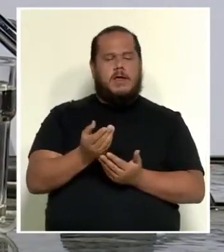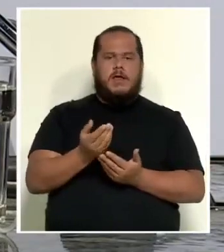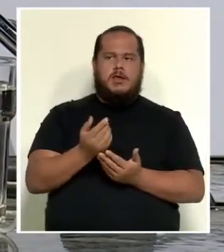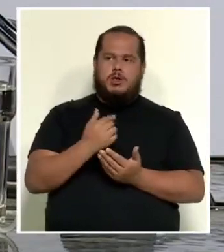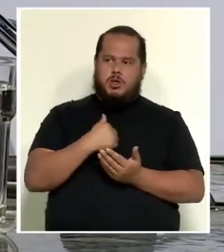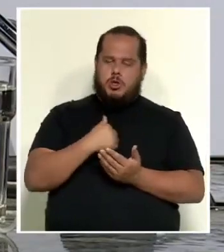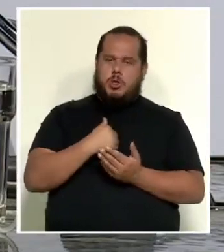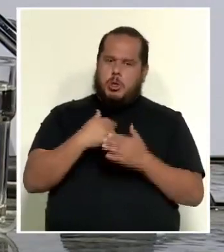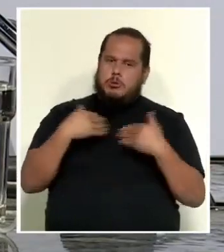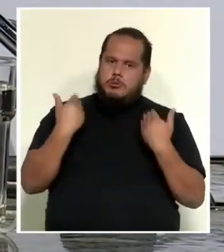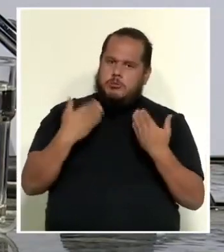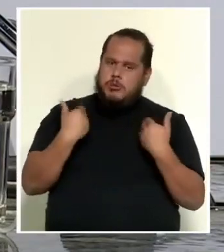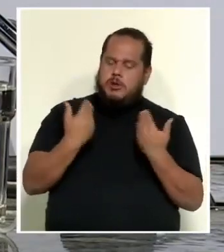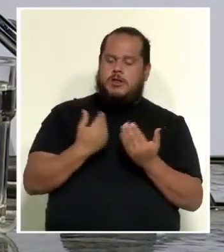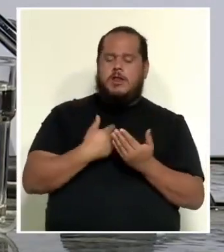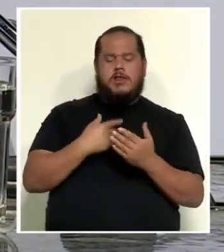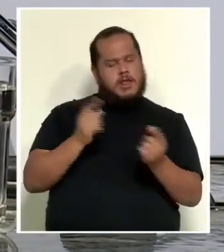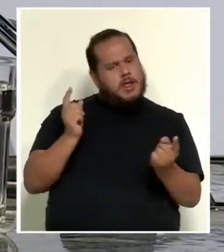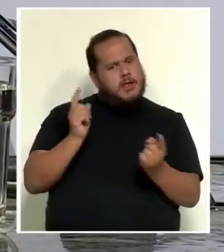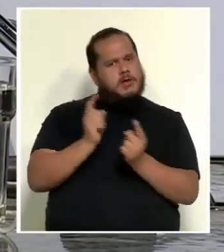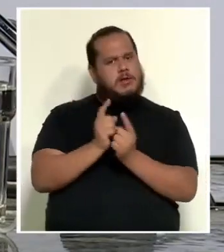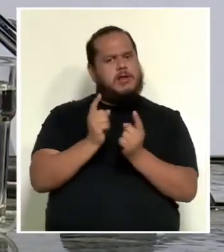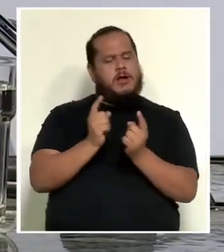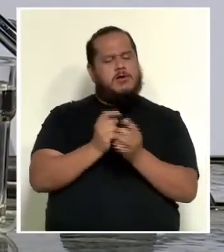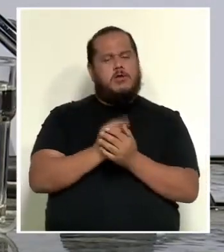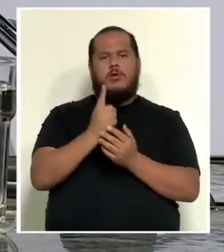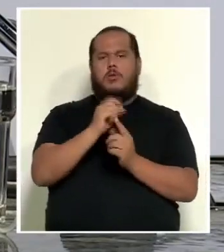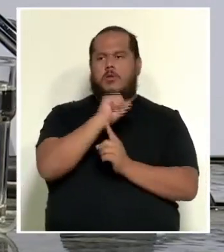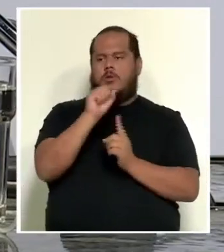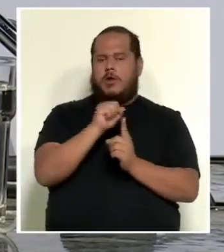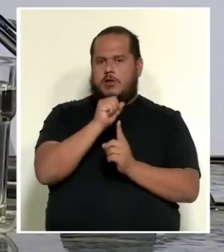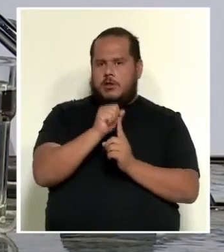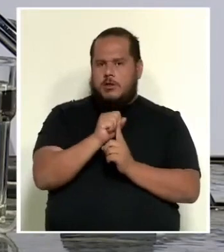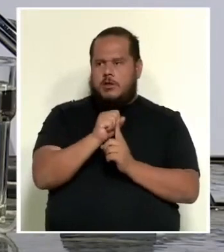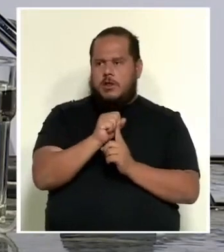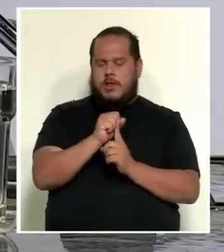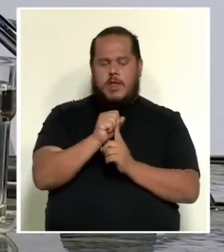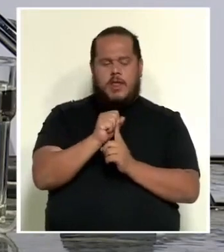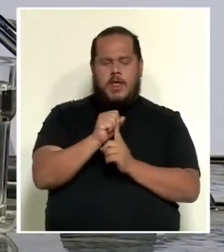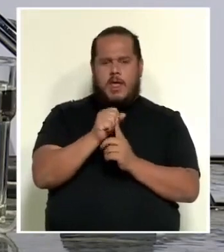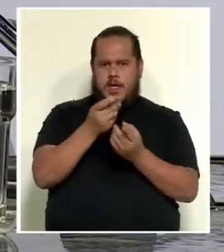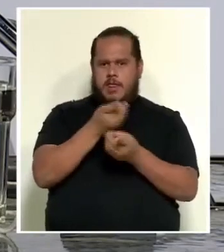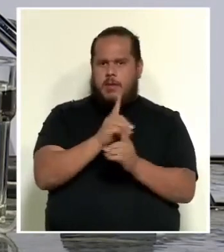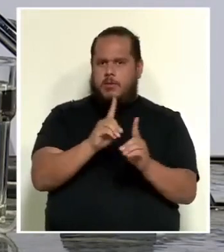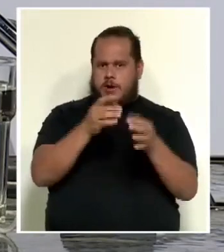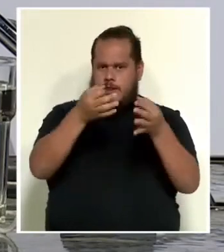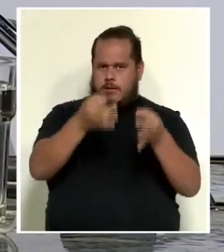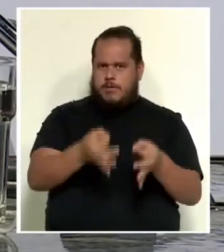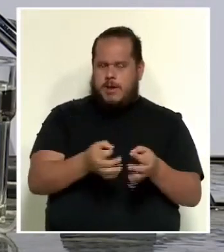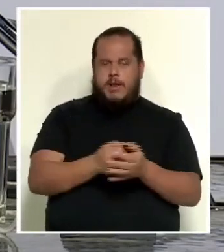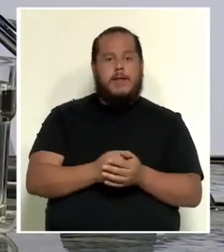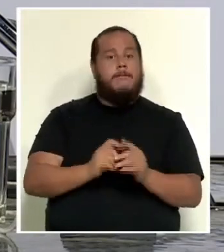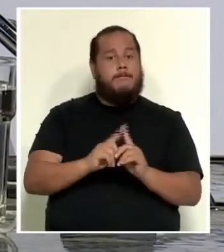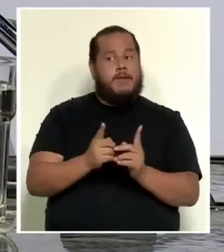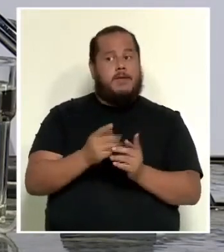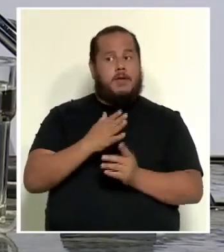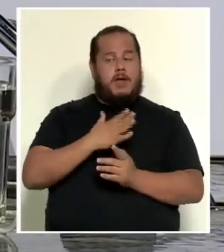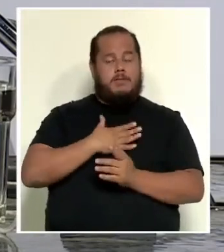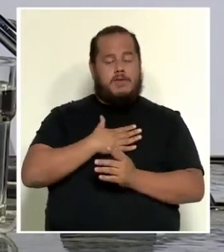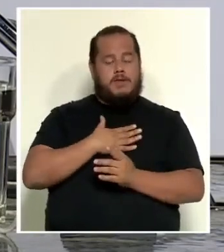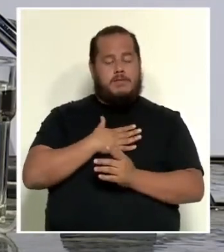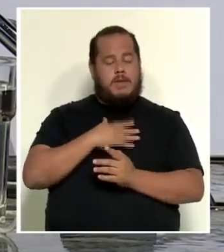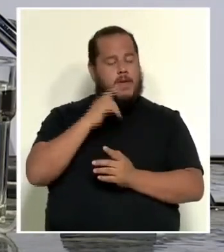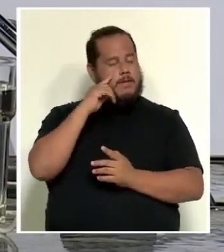congratulo de encontrarnos como una sociedad en democracia plena, pero me da la